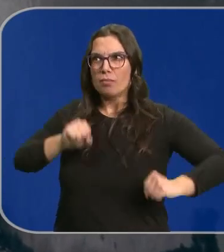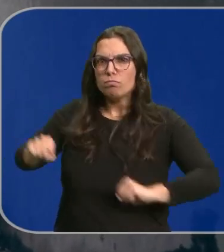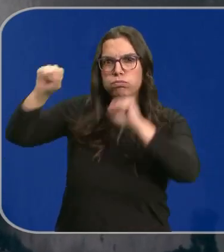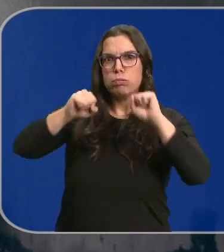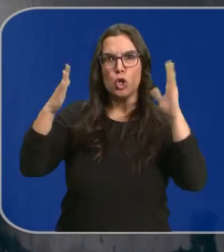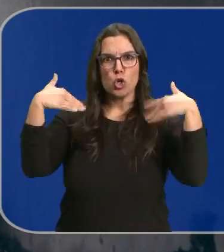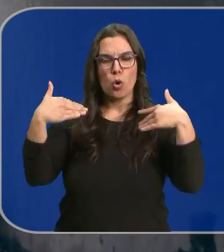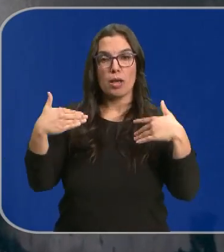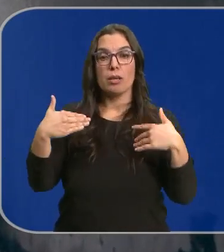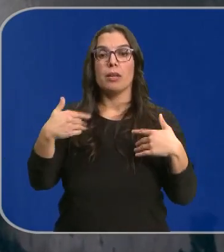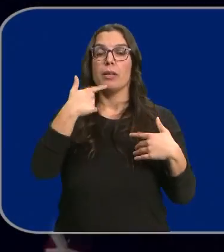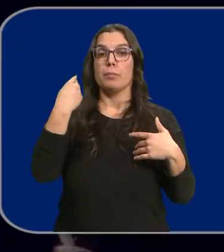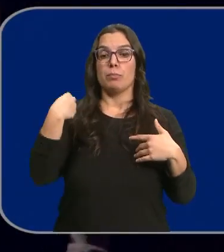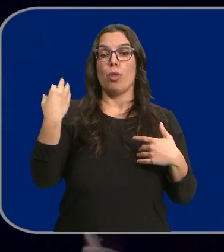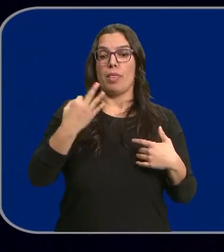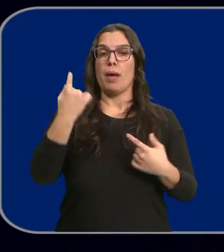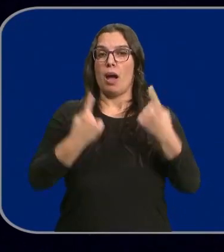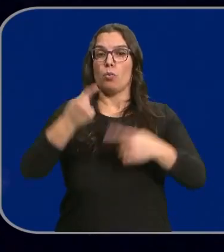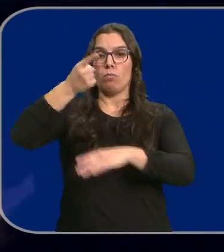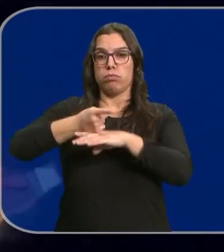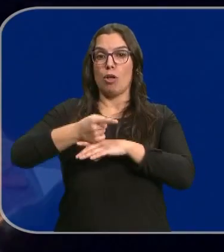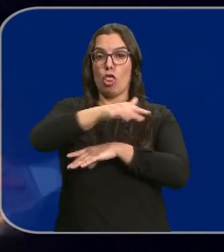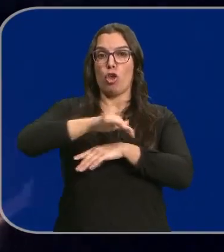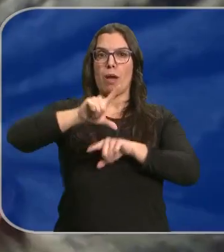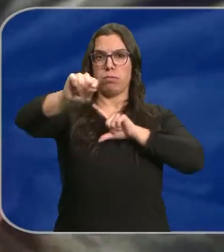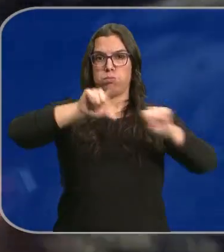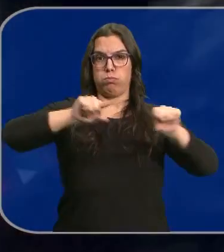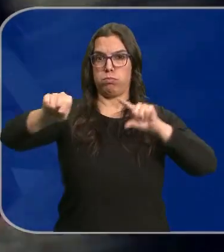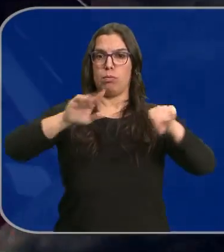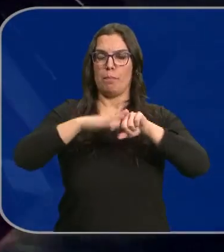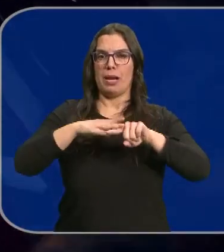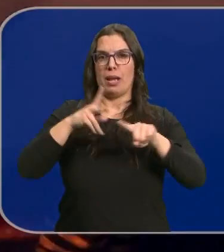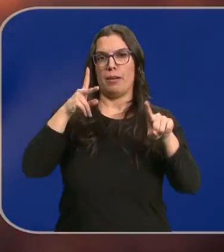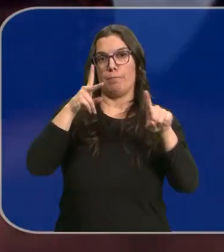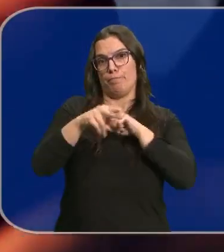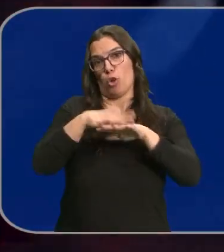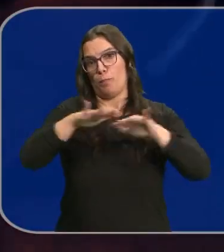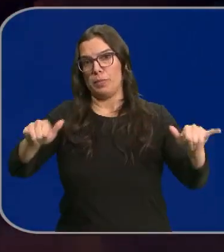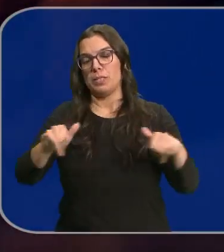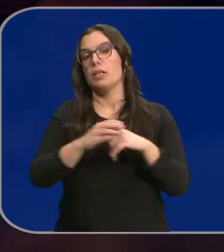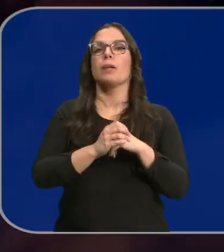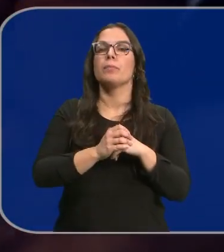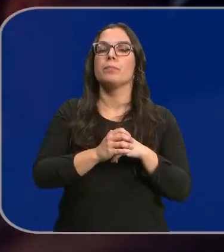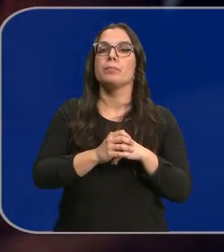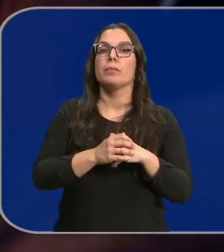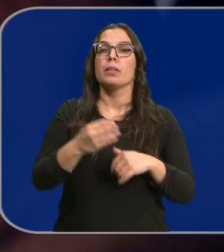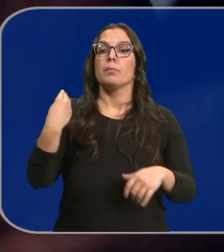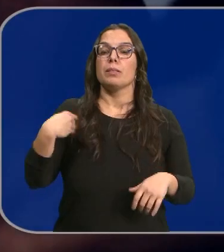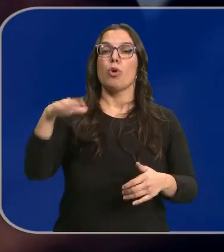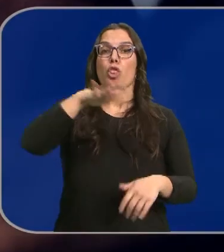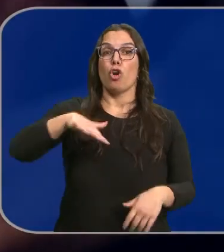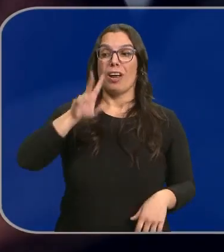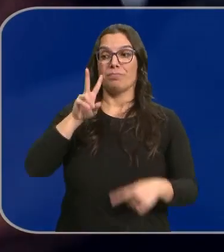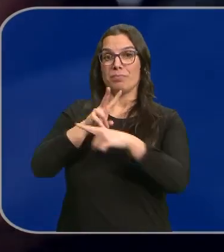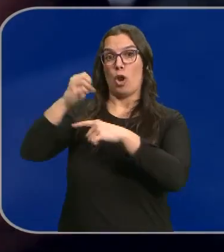El alcalde cree que tendrán que producirse algunas evacuaciones parciales para paliar esta situación. En la devastada Jersón se ha recuperado la luz, pero